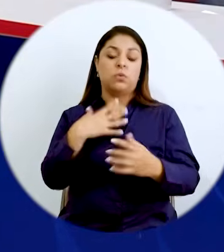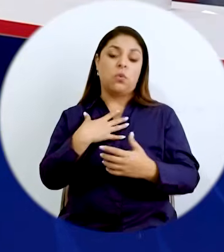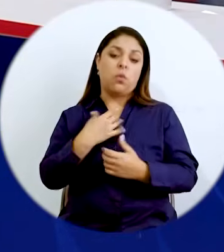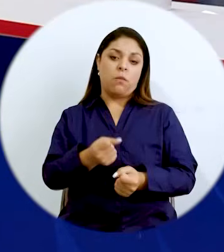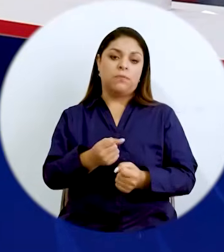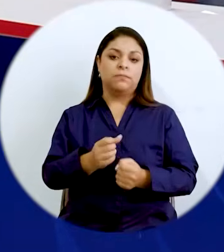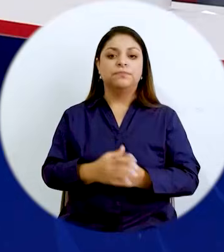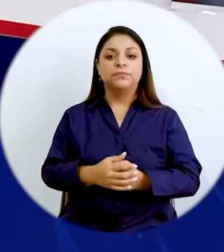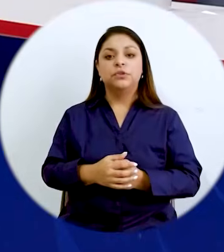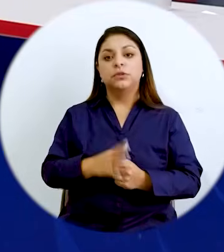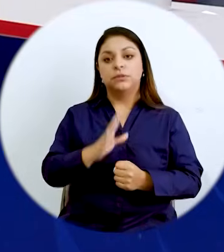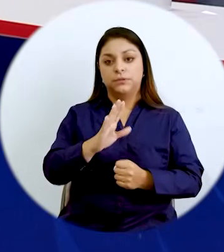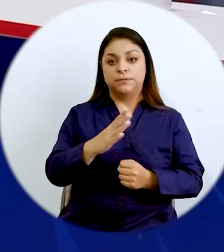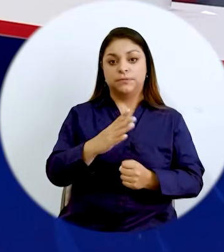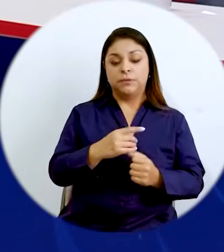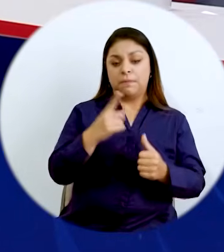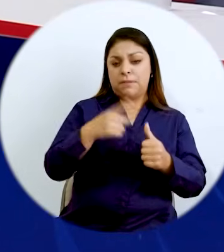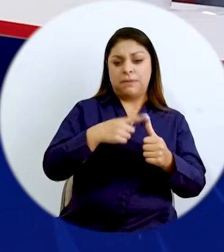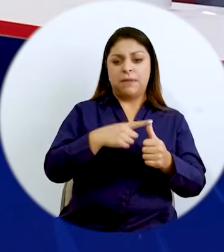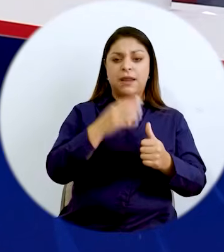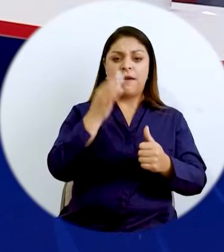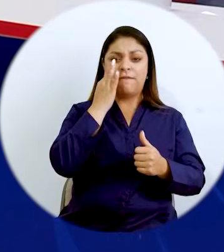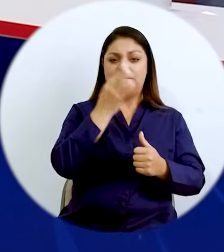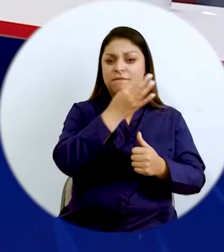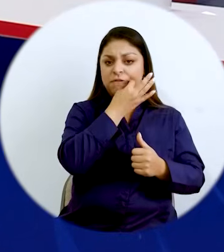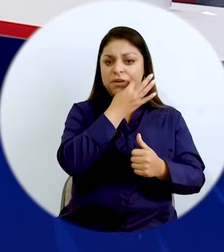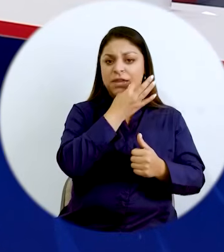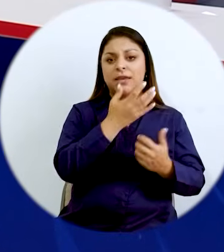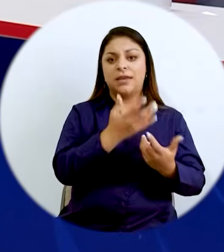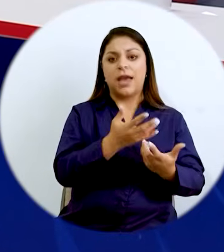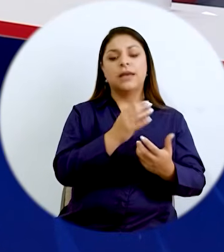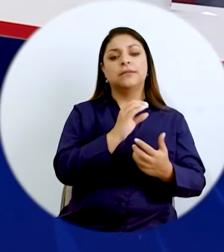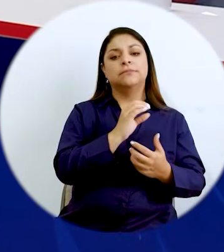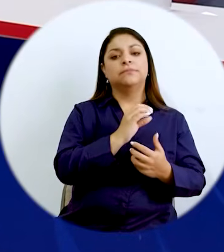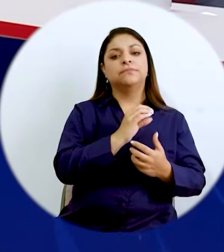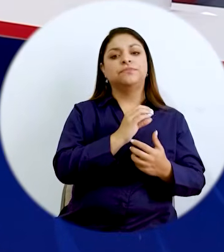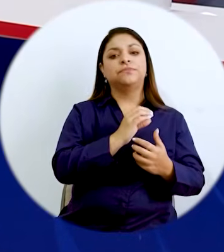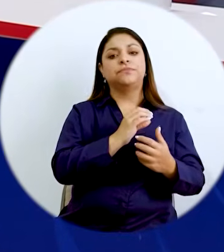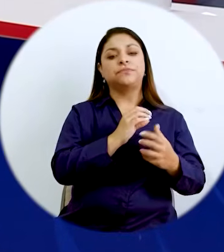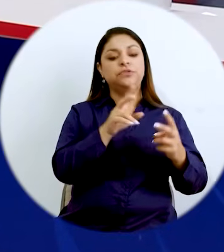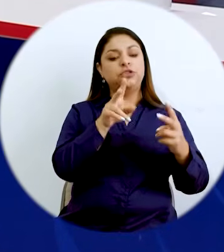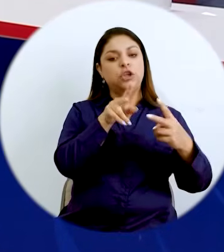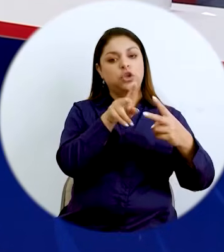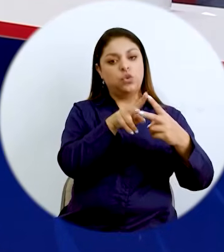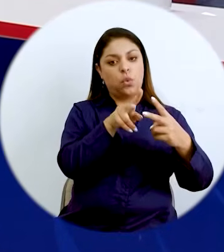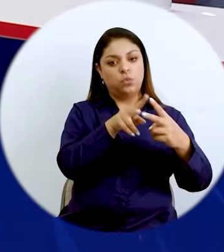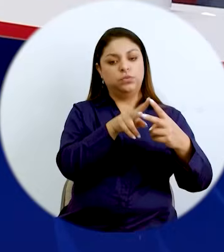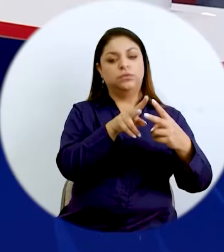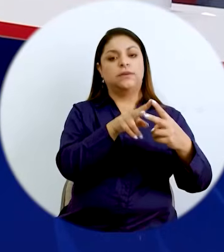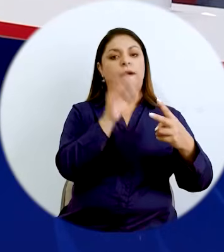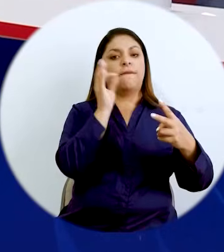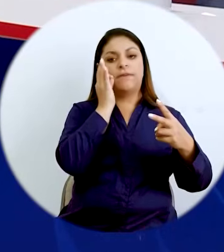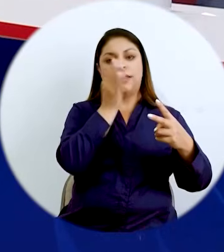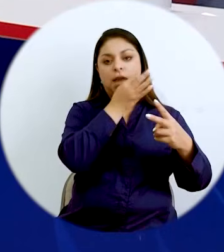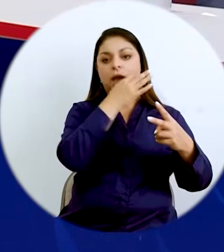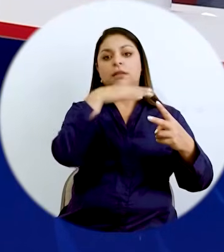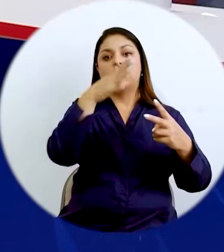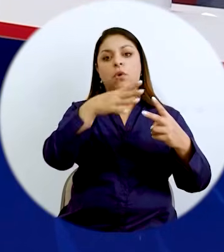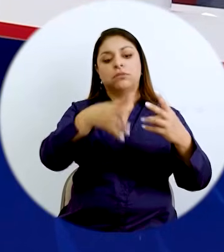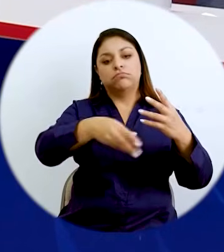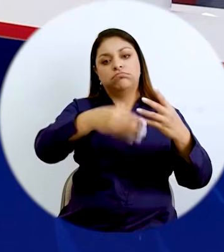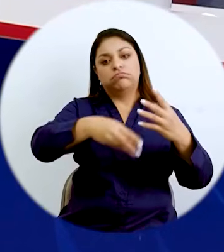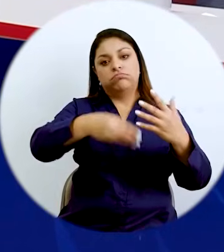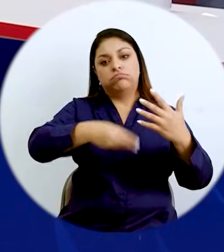primeras fincas, la finca 0 demostrativa empezó con la finca de El Cortijo y la finca. Después se fueron